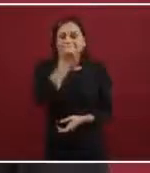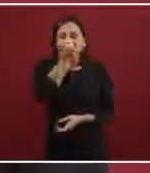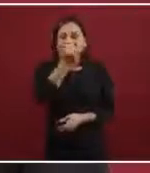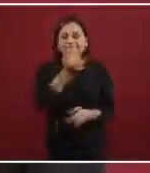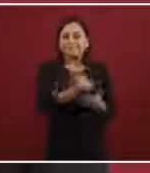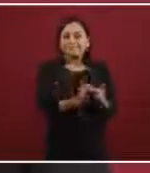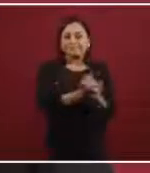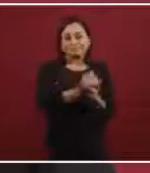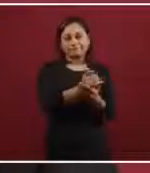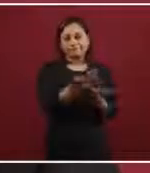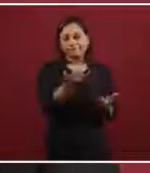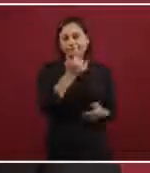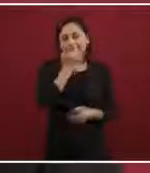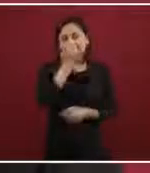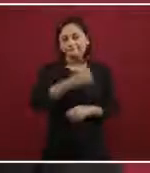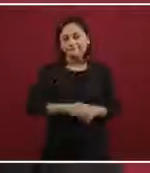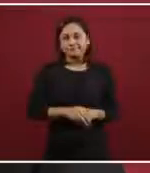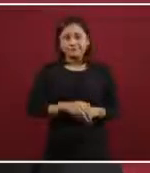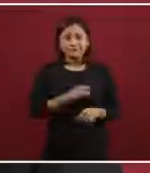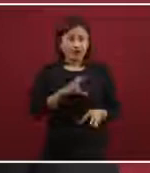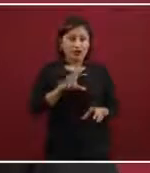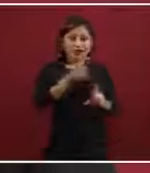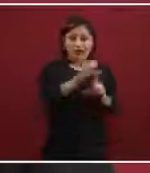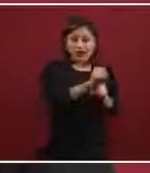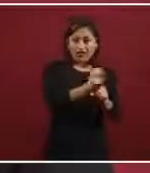no se logró nada